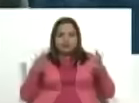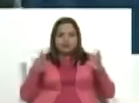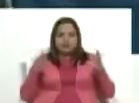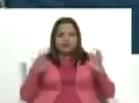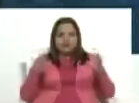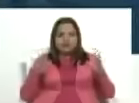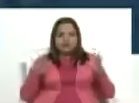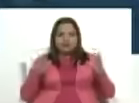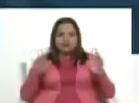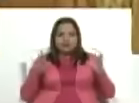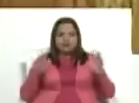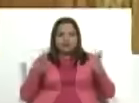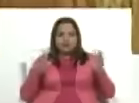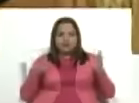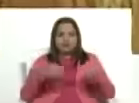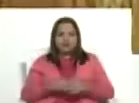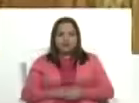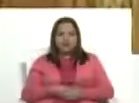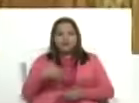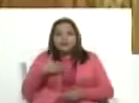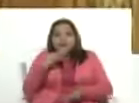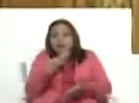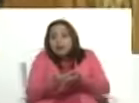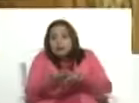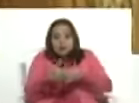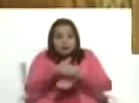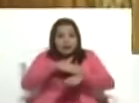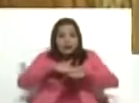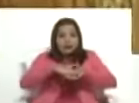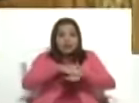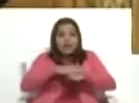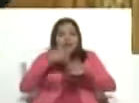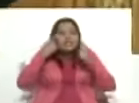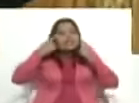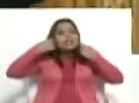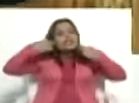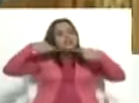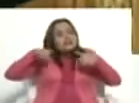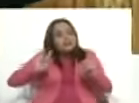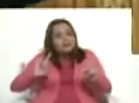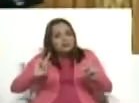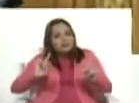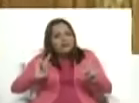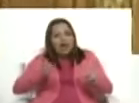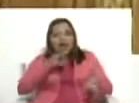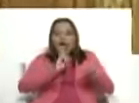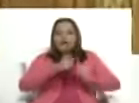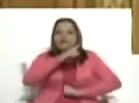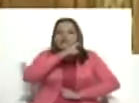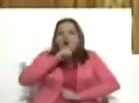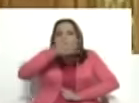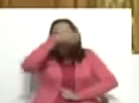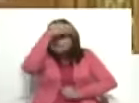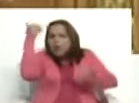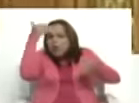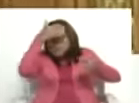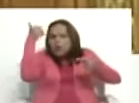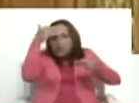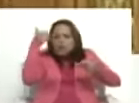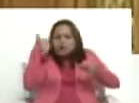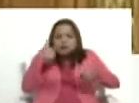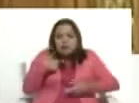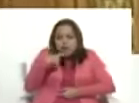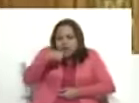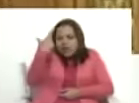Mira, yo pido perdón porque quizás se me olvide algunos nombres o algunas personas, no los menciono, ¿ves? Me da